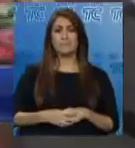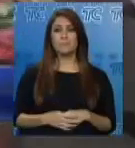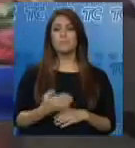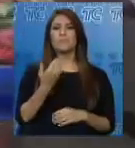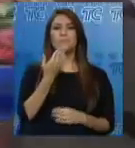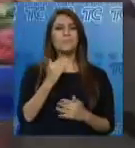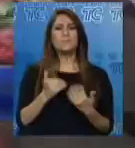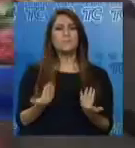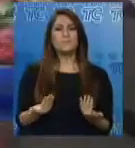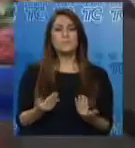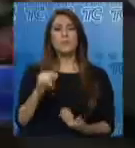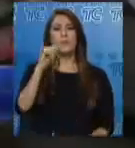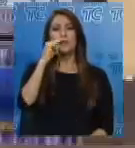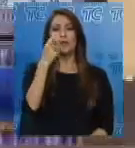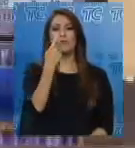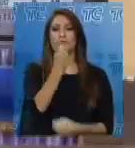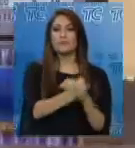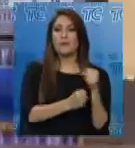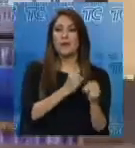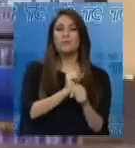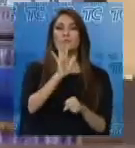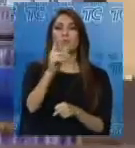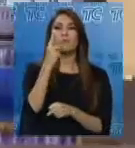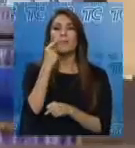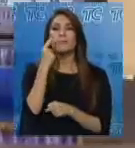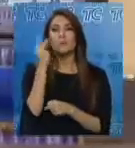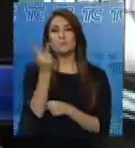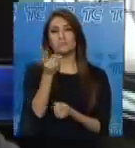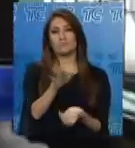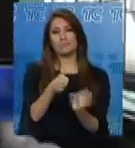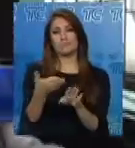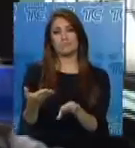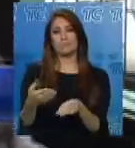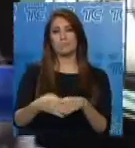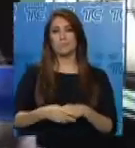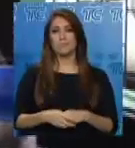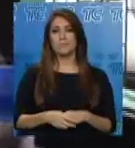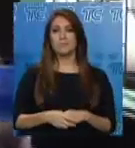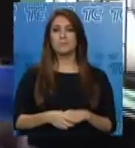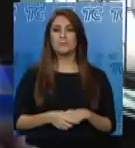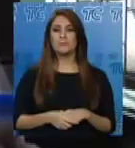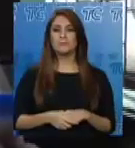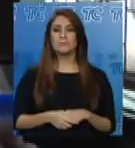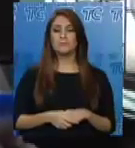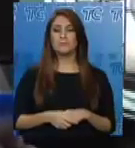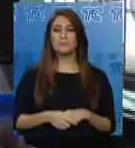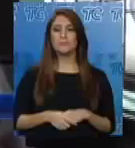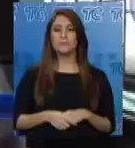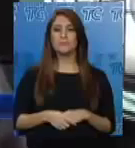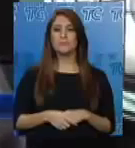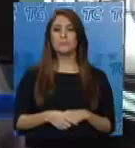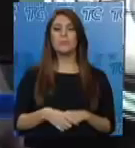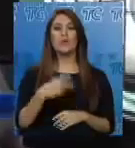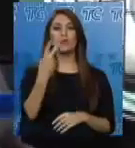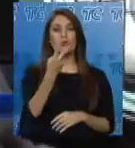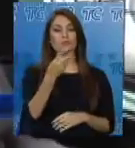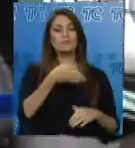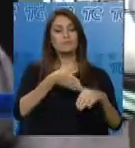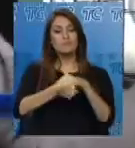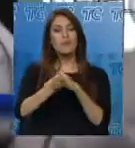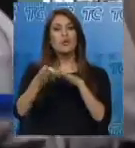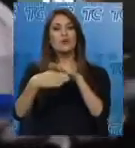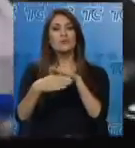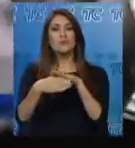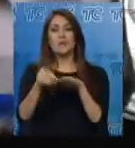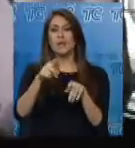En el siniestro, un niño de 11 años y su padre murieron. Se le inflama la cocina y tuvieron este problema que